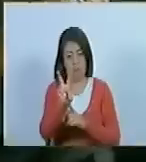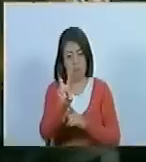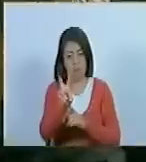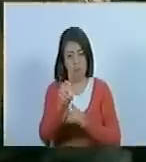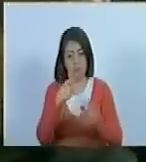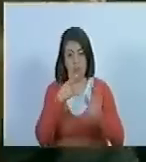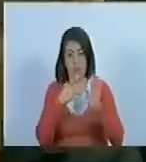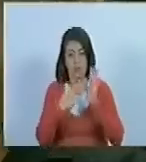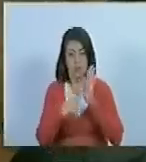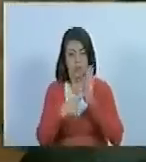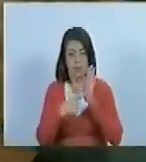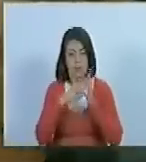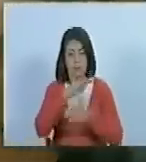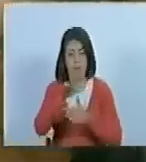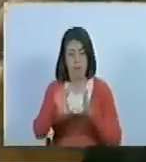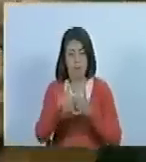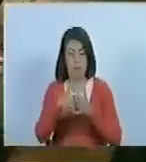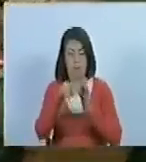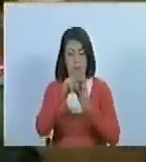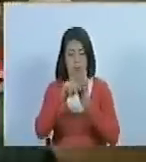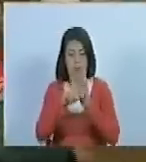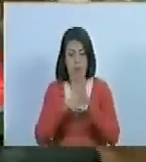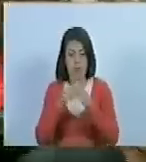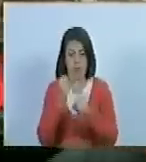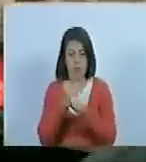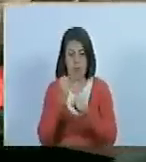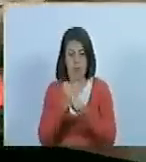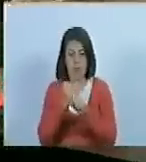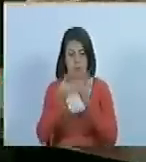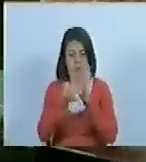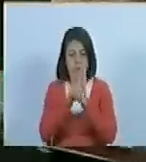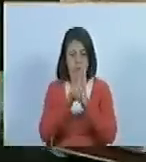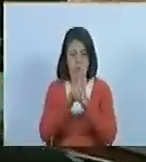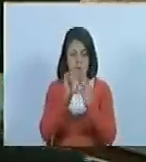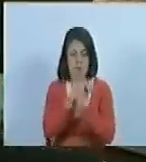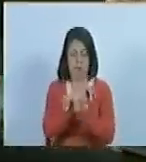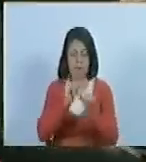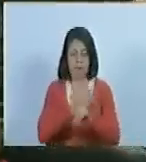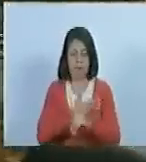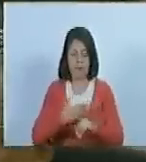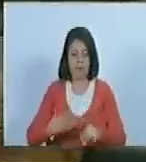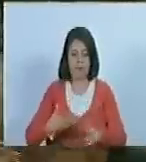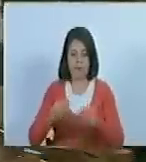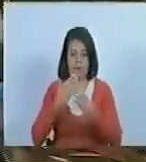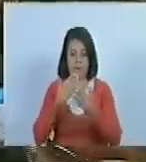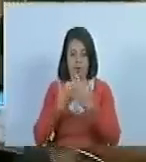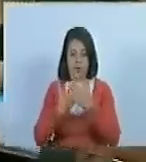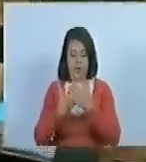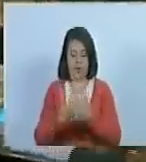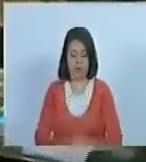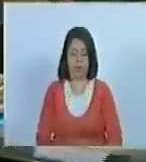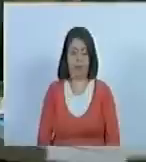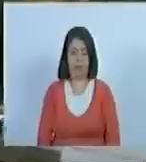para cumplir con las tareas que están señaladas en la ley. Es todo, señor presidente. Muchas gracias.